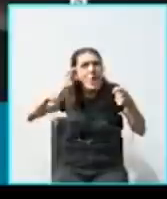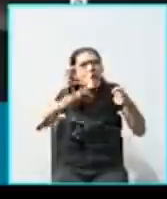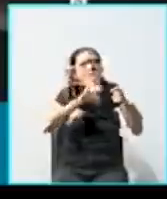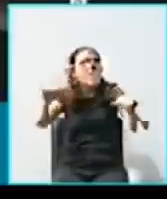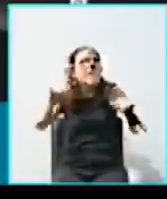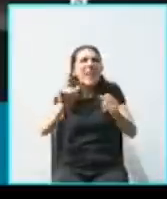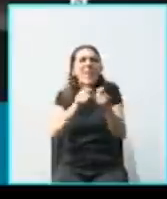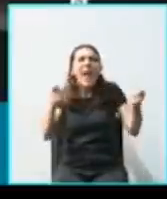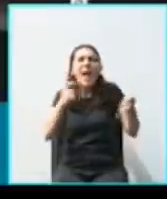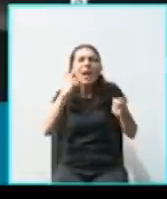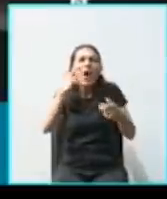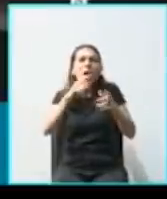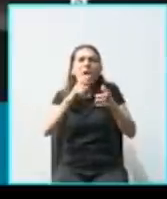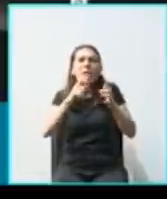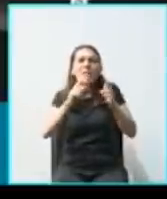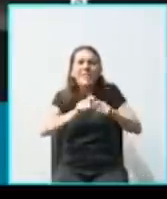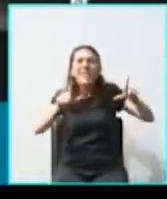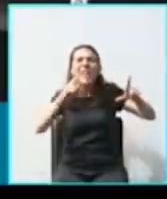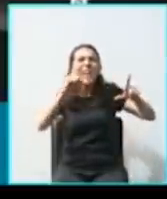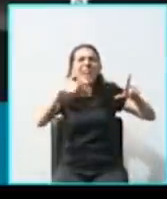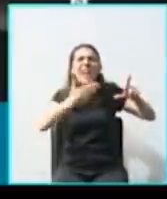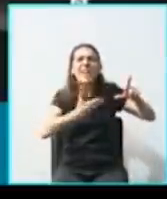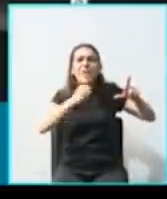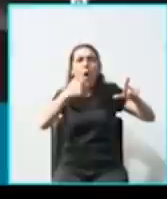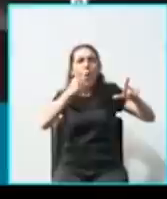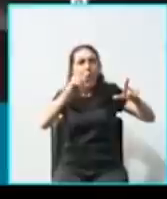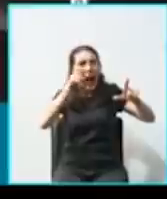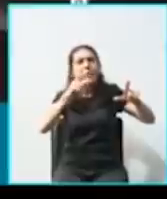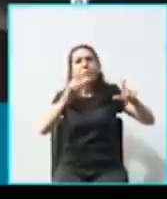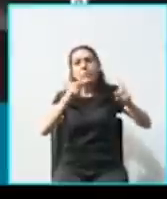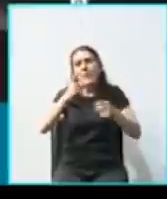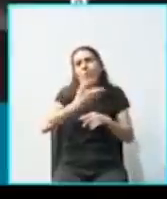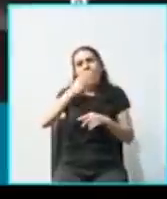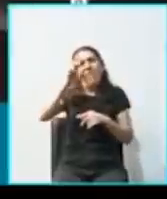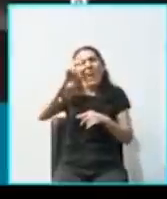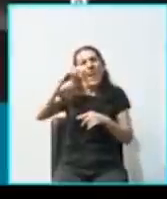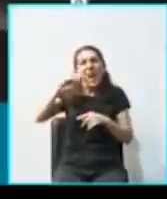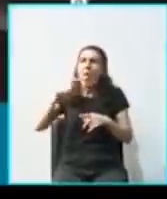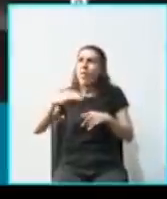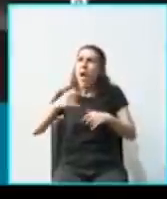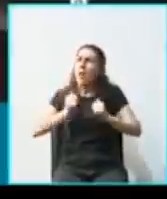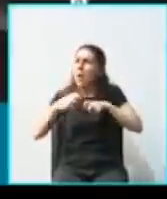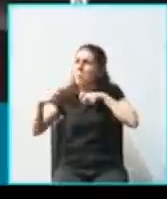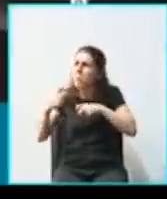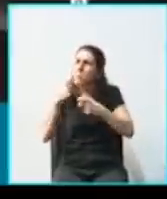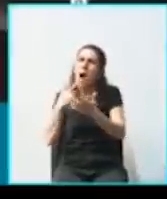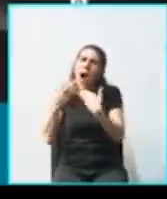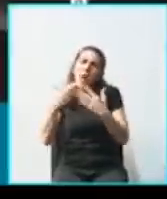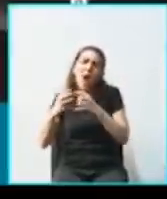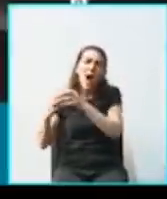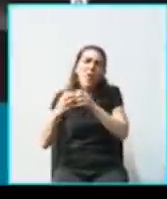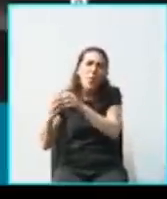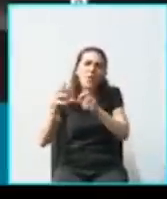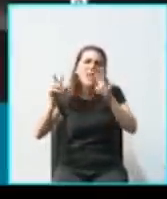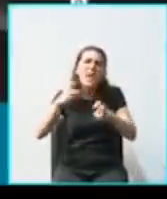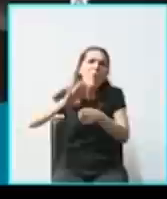gobiernos. Alberto Fernández, vamos a tener que sentarnos a discutir con Lagarde el tema de la deuda, o mandamos una